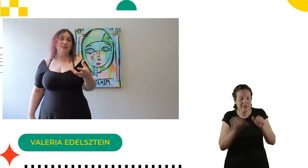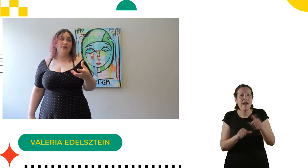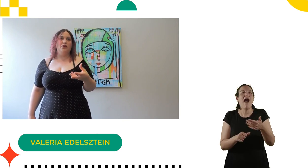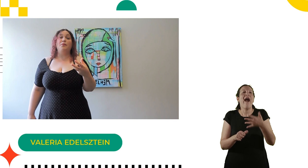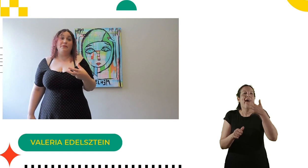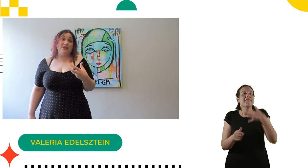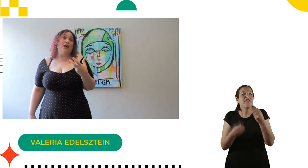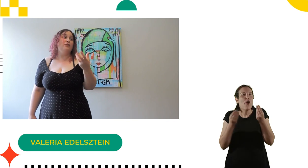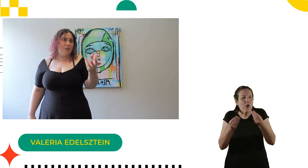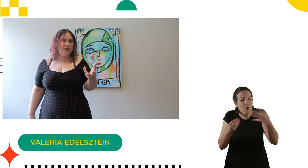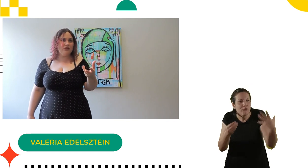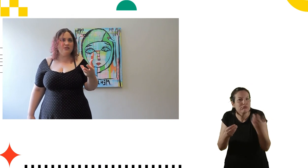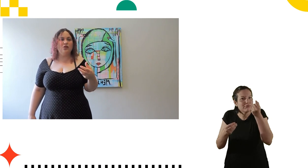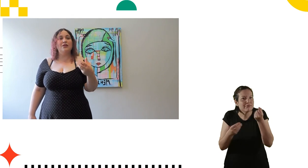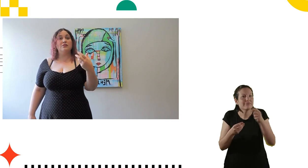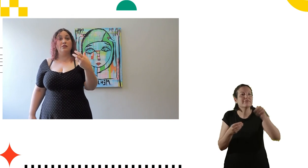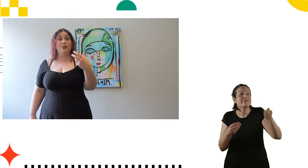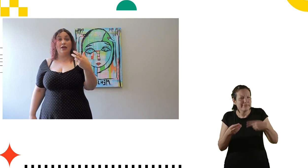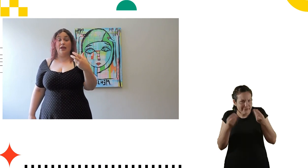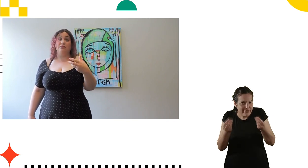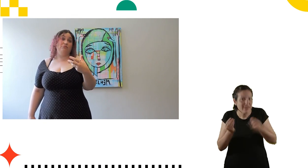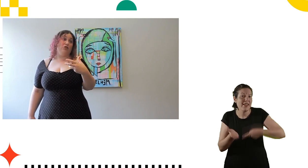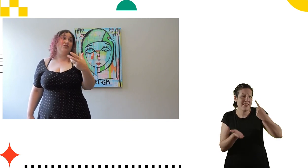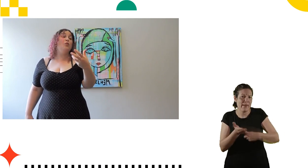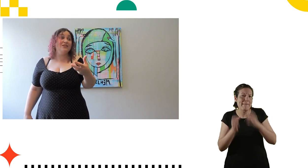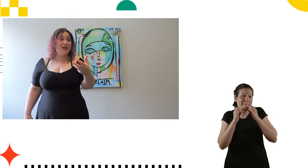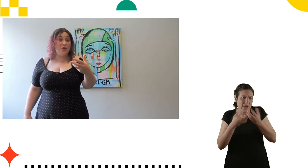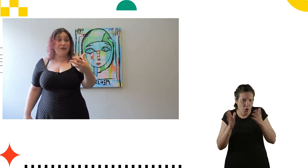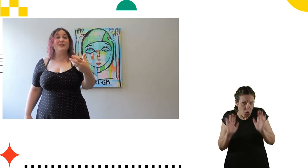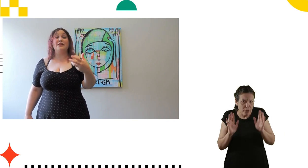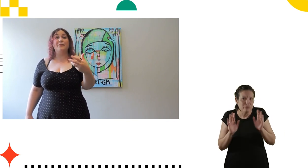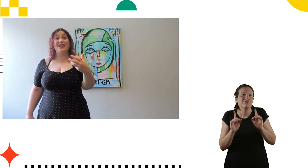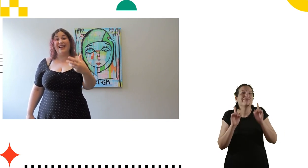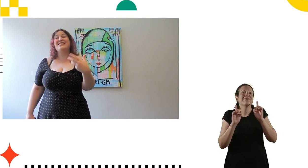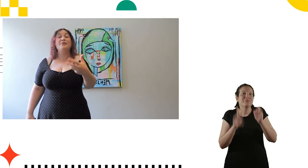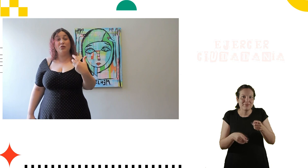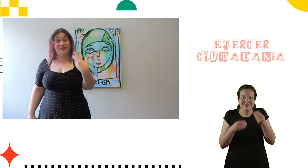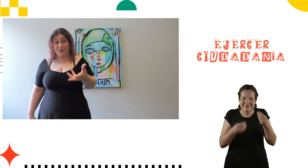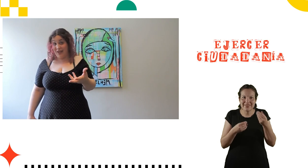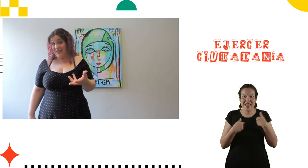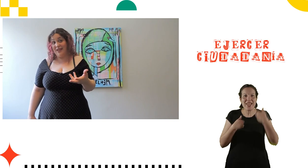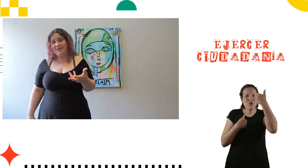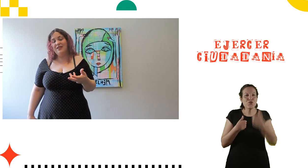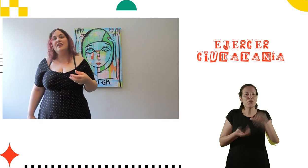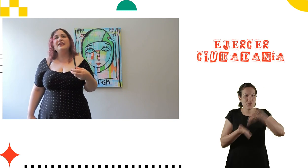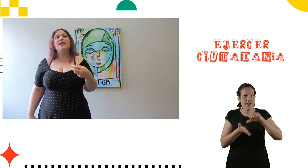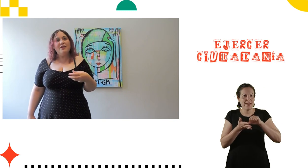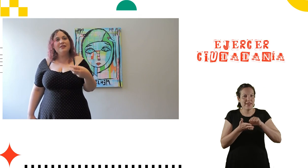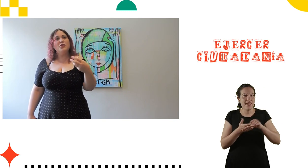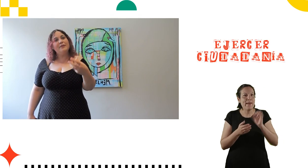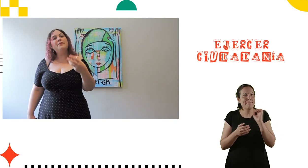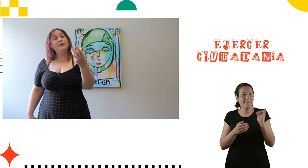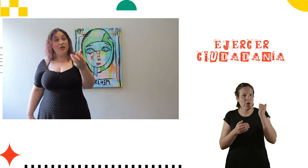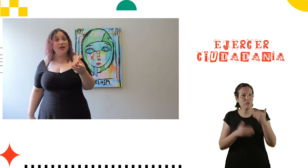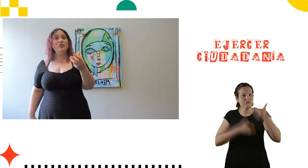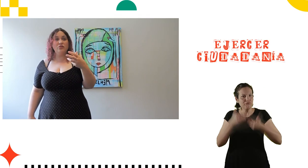ahí nos permite tomar mejores decisiones, en consecuencia nos permite también ejercer mejor nuestra ciudadanía. Y además